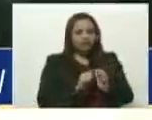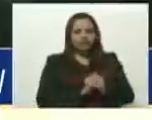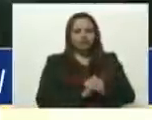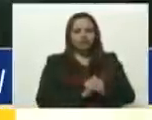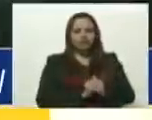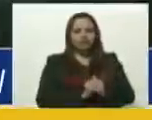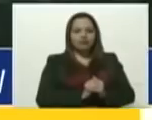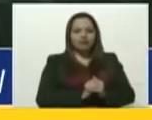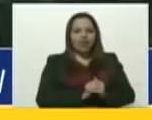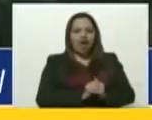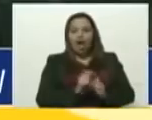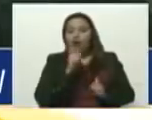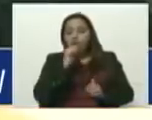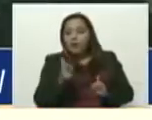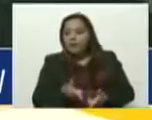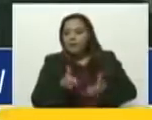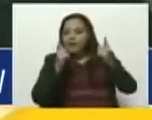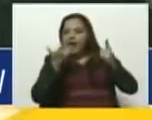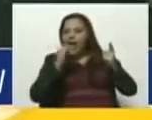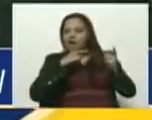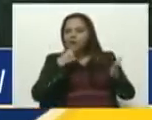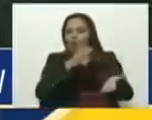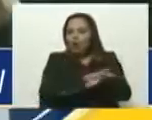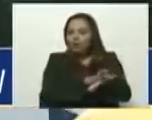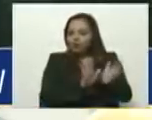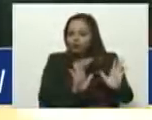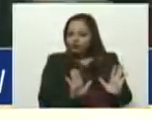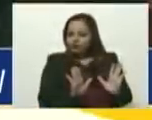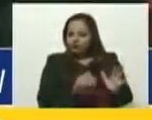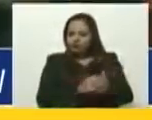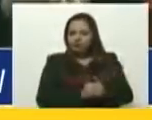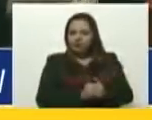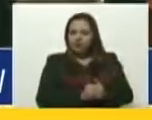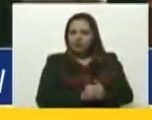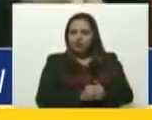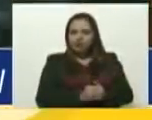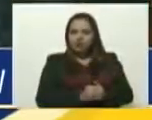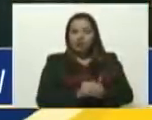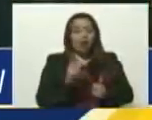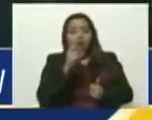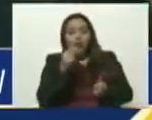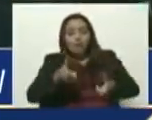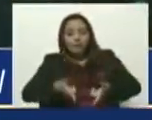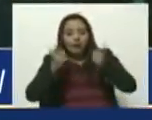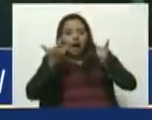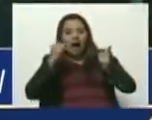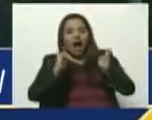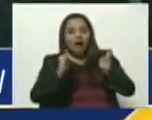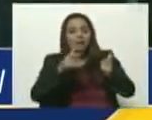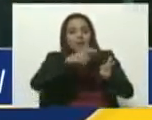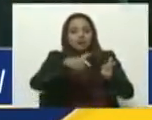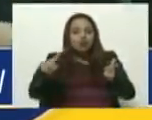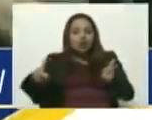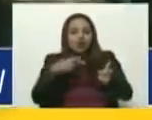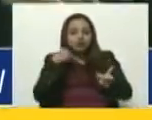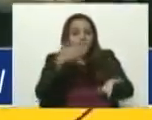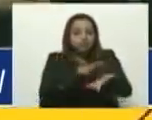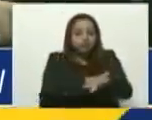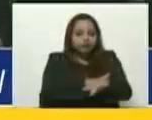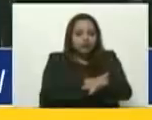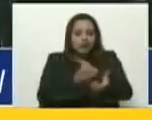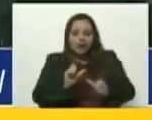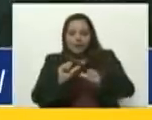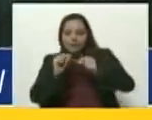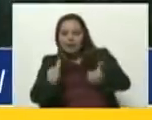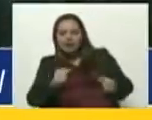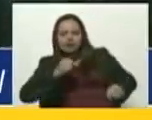evitemos que haya muera evitemos que hayan fallecido y se comenzó una operación de desmontaje